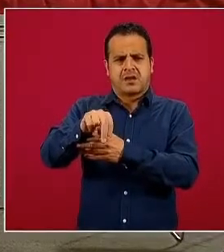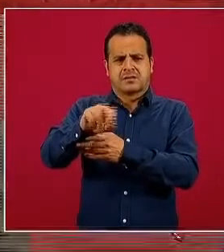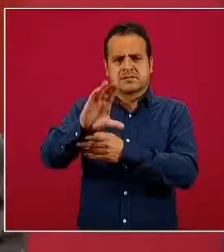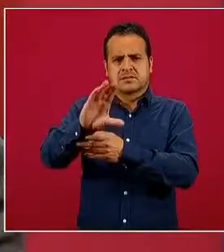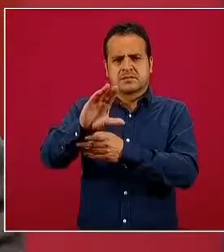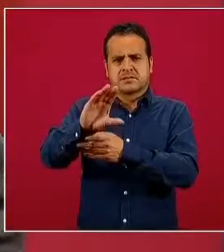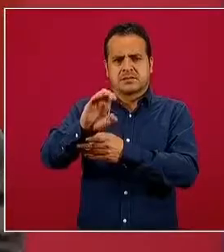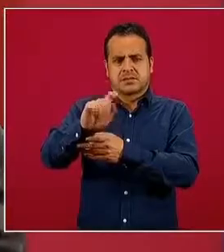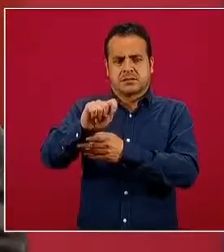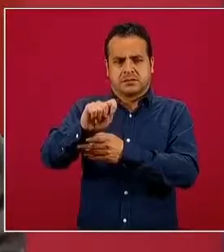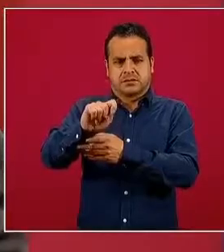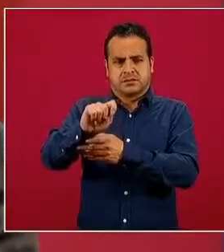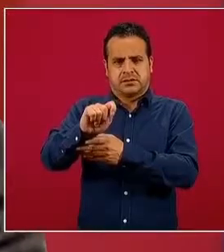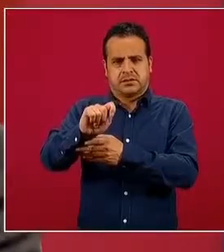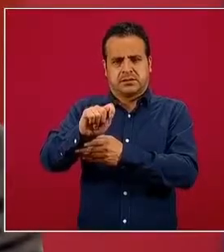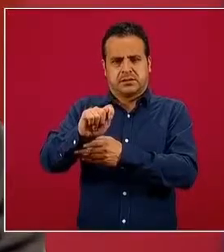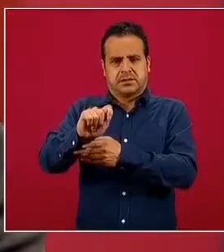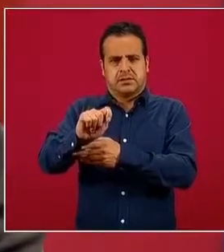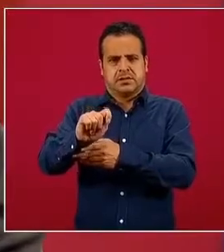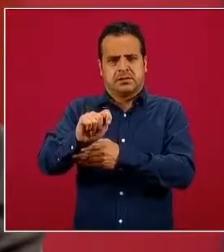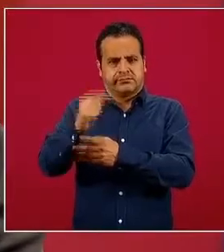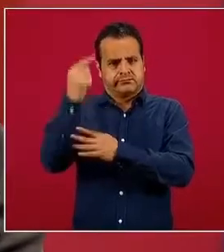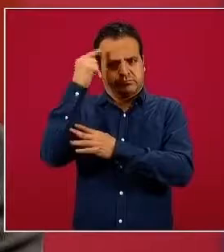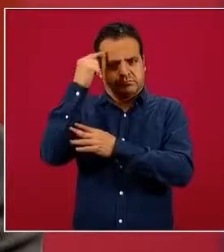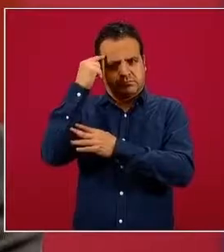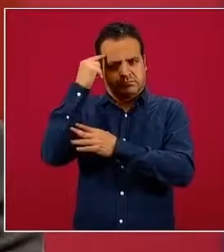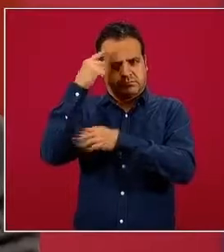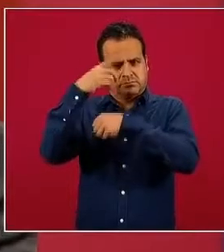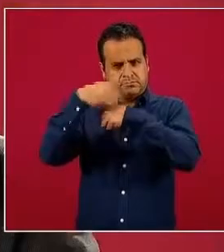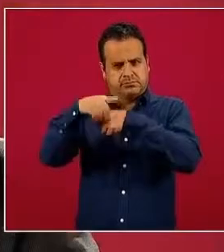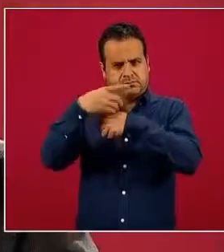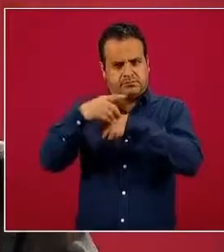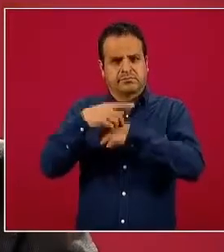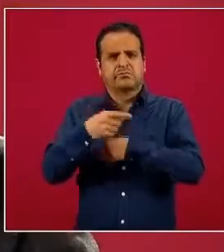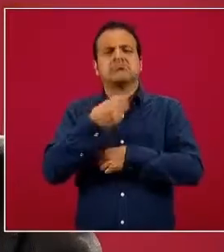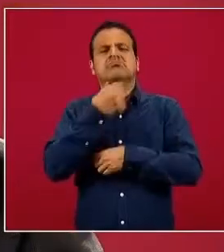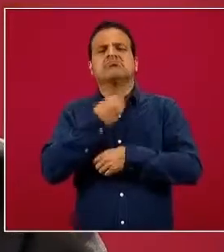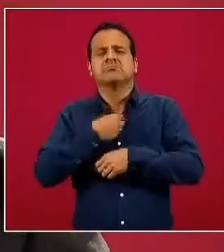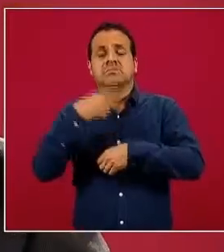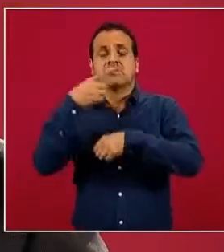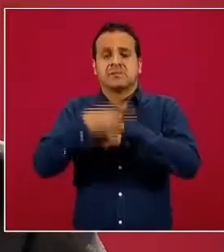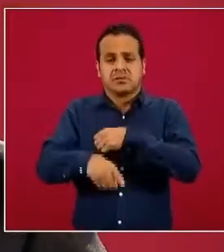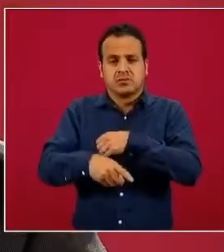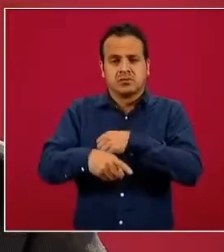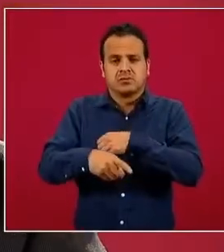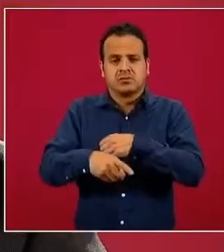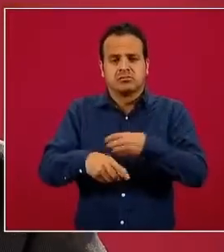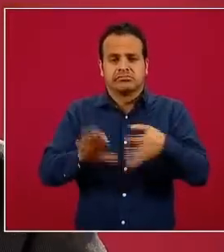y por lo tanto a las funciones mentales relacionados con